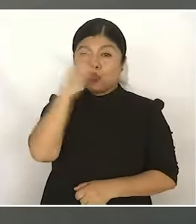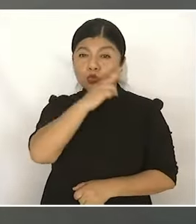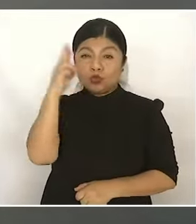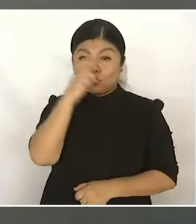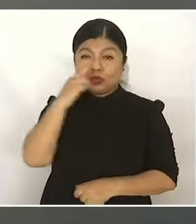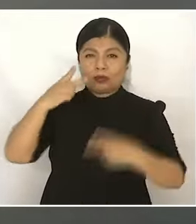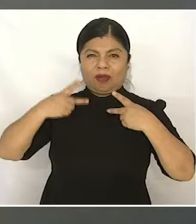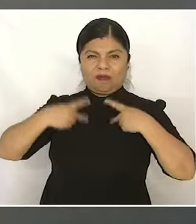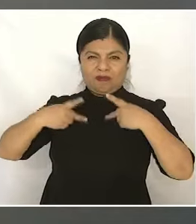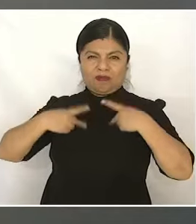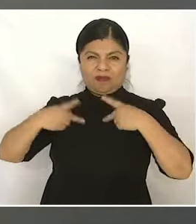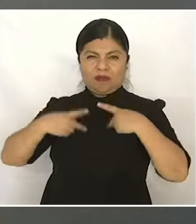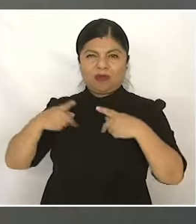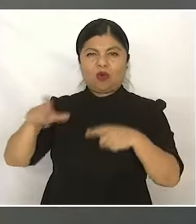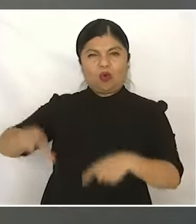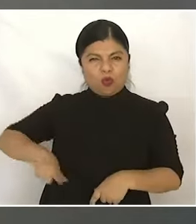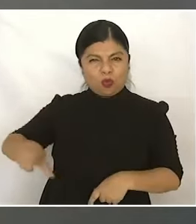frío,